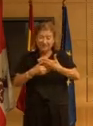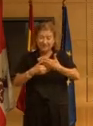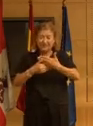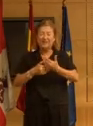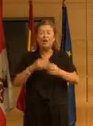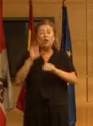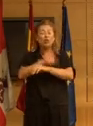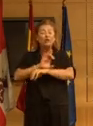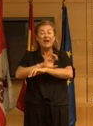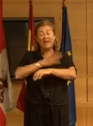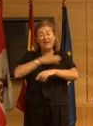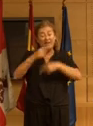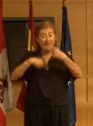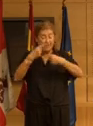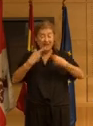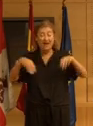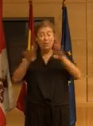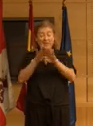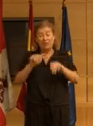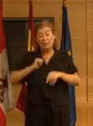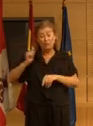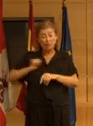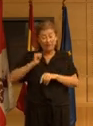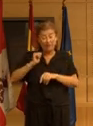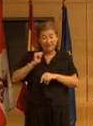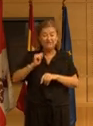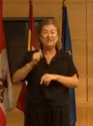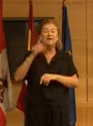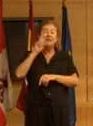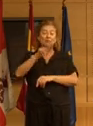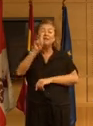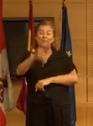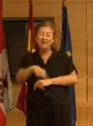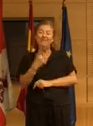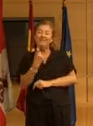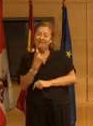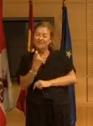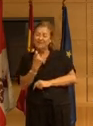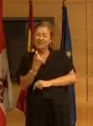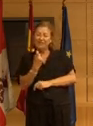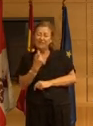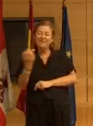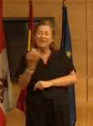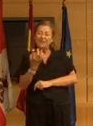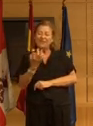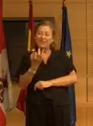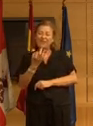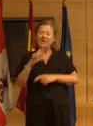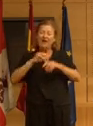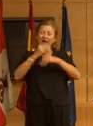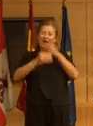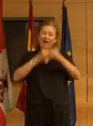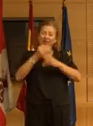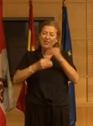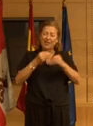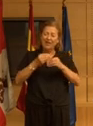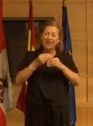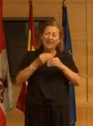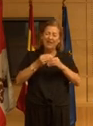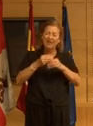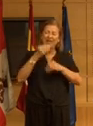desde la Consejería de Familia e Igualdad de Oportunidades, vimos también la necesidad de formar,